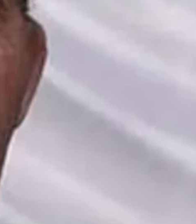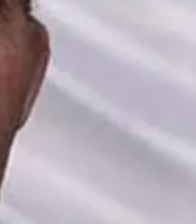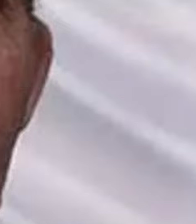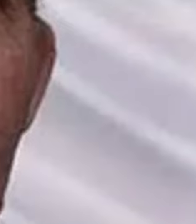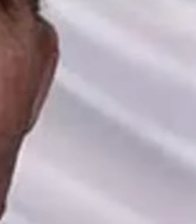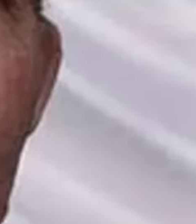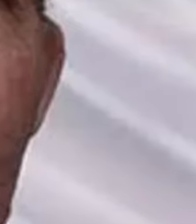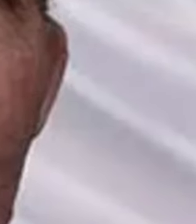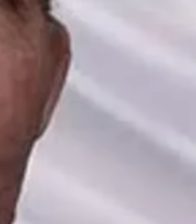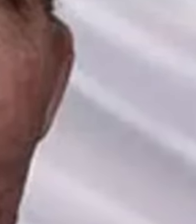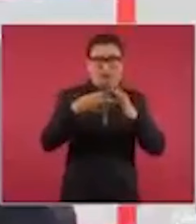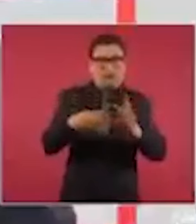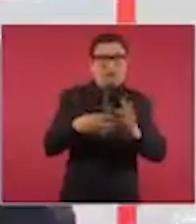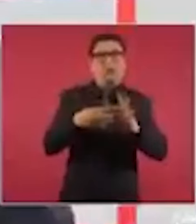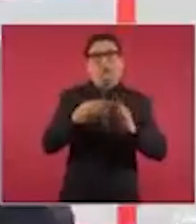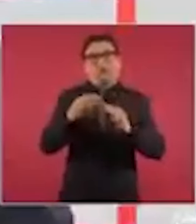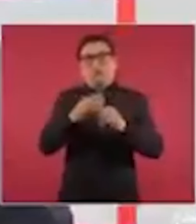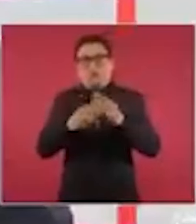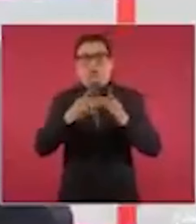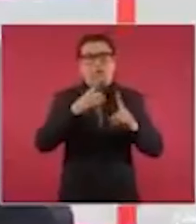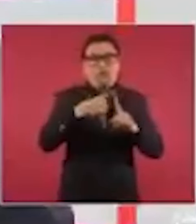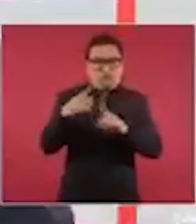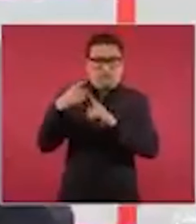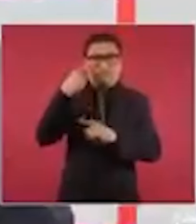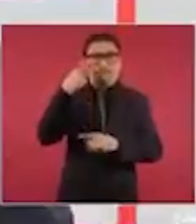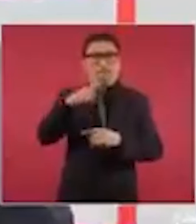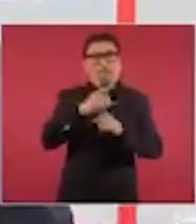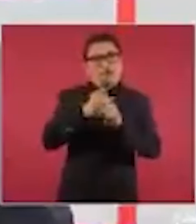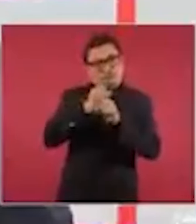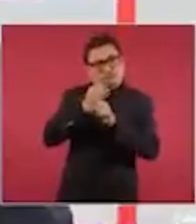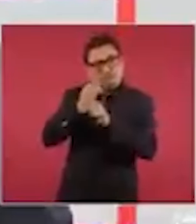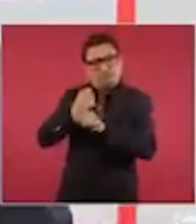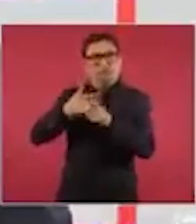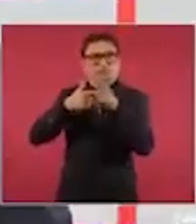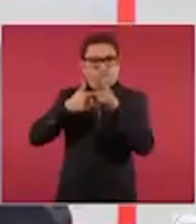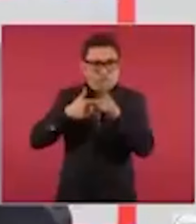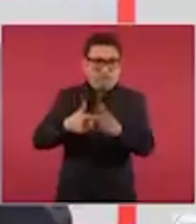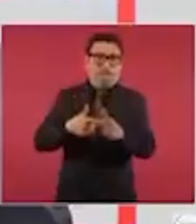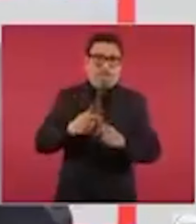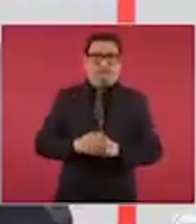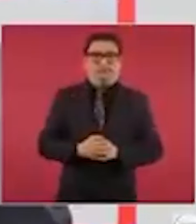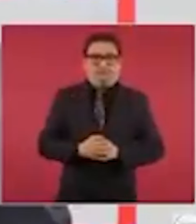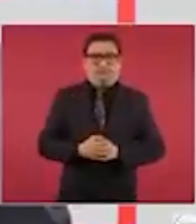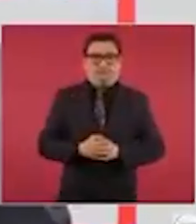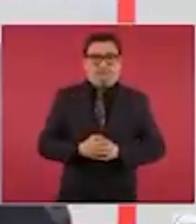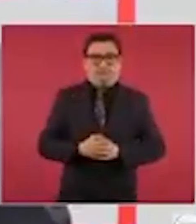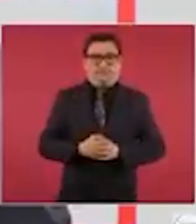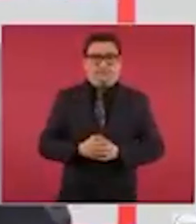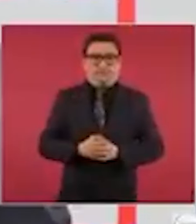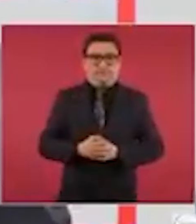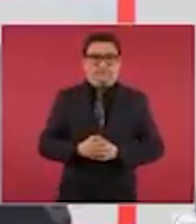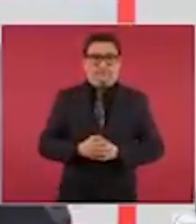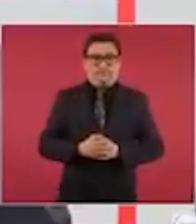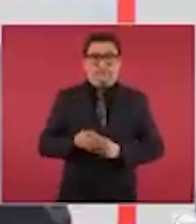curul de Juan José Yáñez Vázquez. En tanto, Ricardo Mejía Verdeja, subsecretario de Seguridad y Protección Ciudadana, informó este jueves